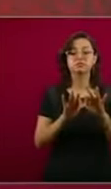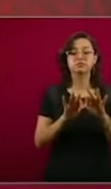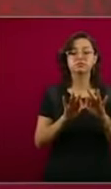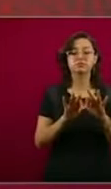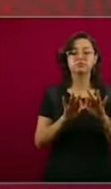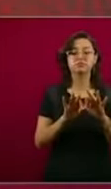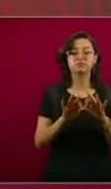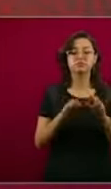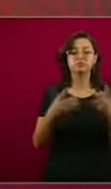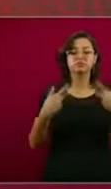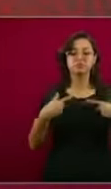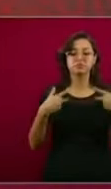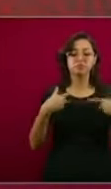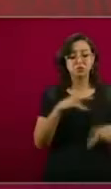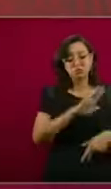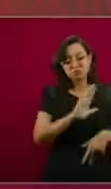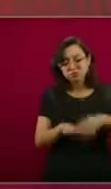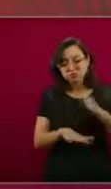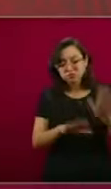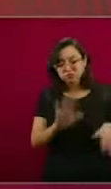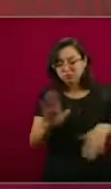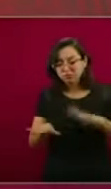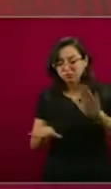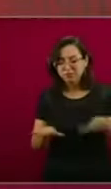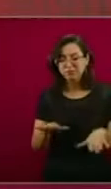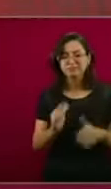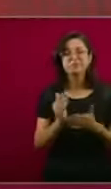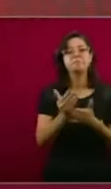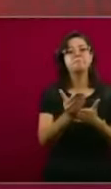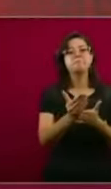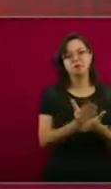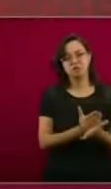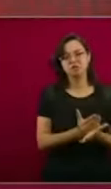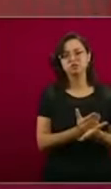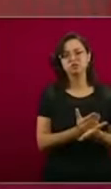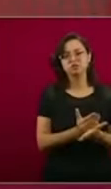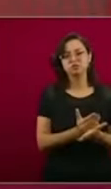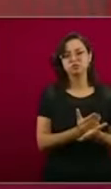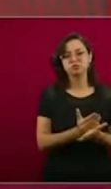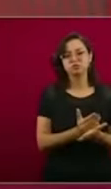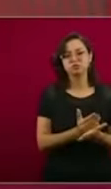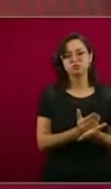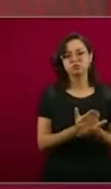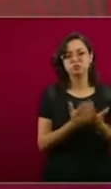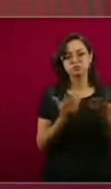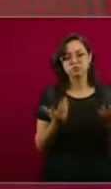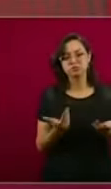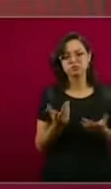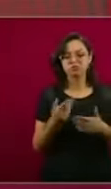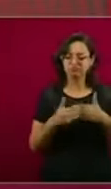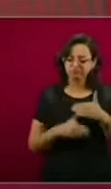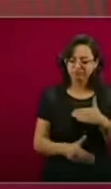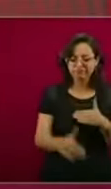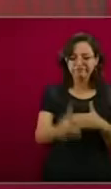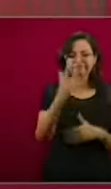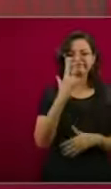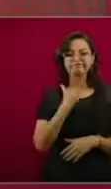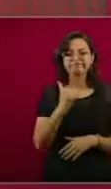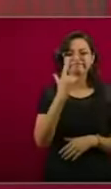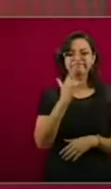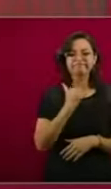responsable, que se autolimita y que se gobierna a sí mismo. El presidente señaló que con esta actitud no hace